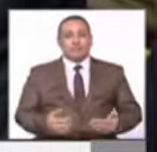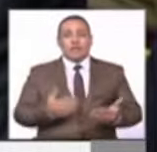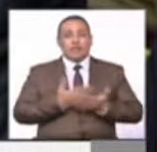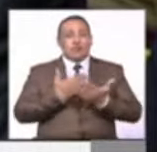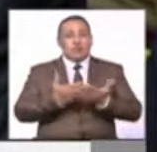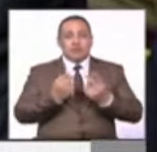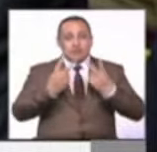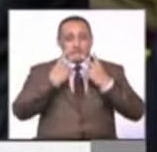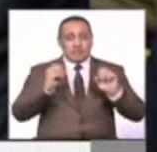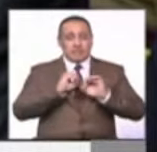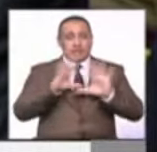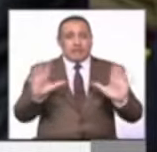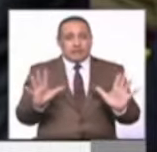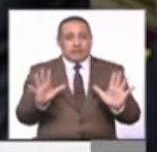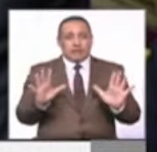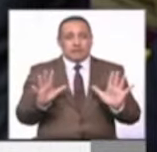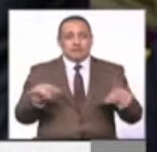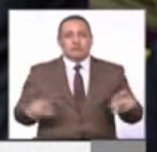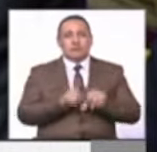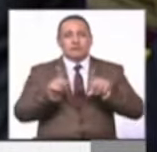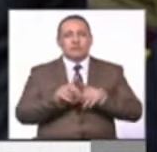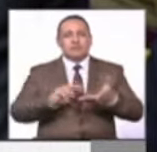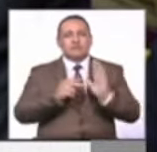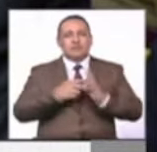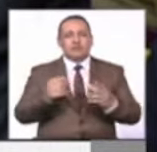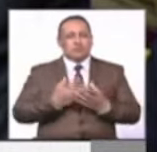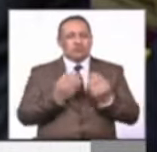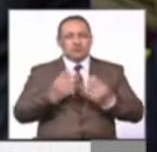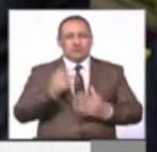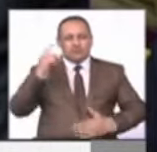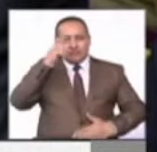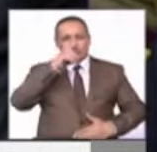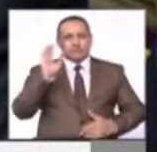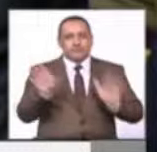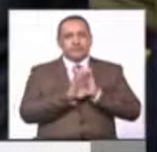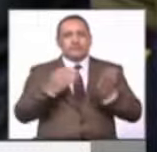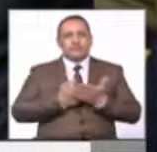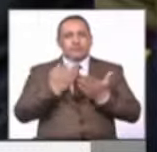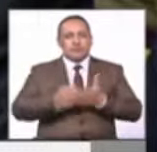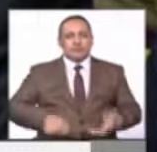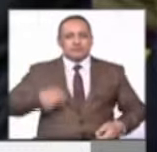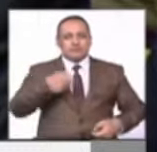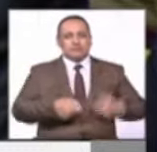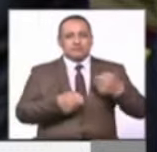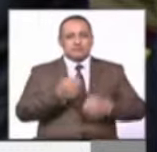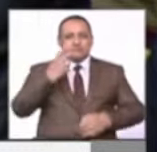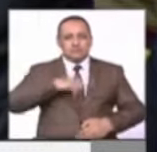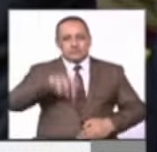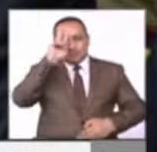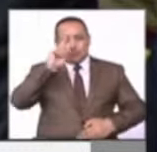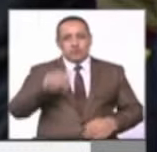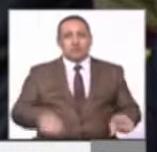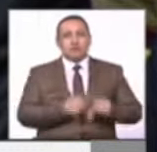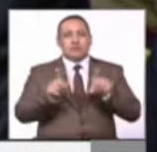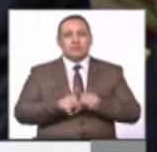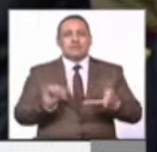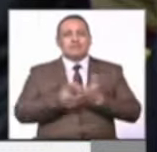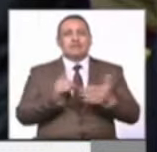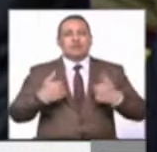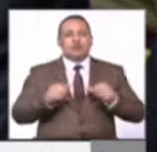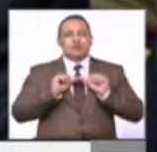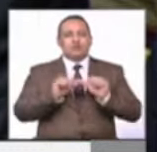predictibilidad no solo se hace muy difícil atraer la inversión para el país sino también